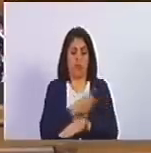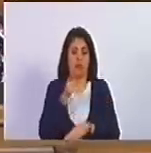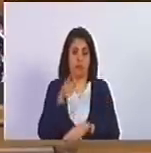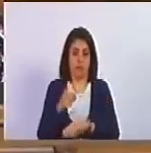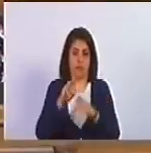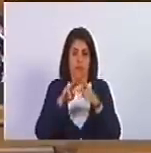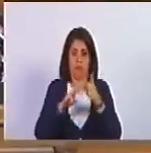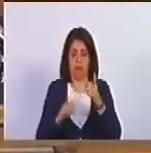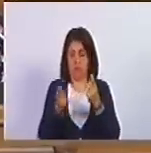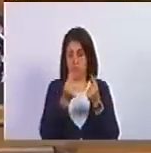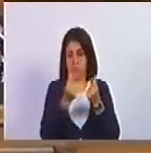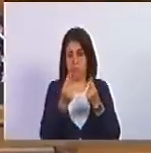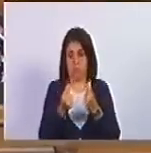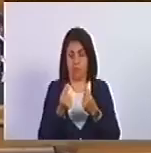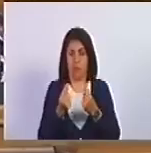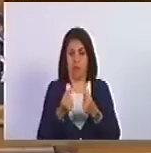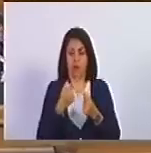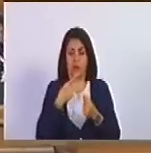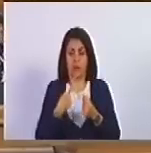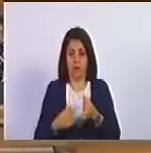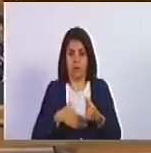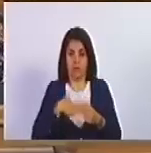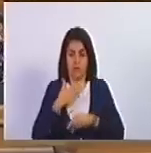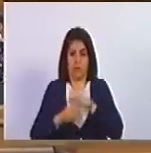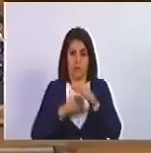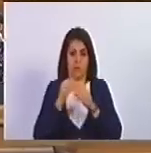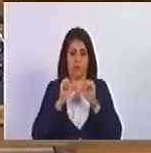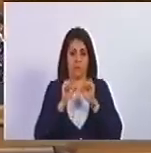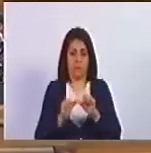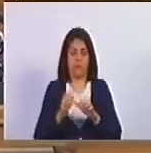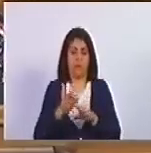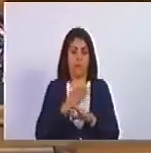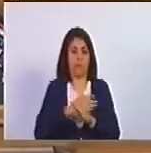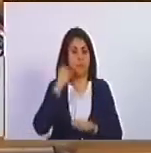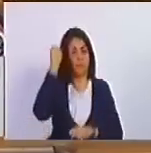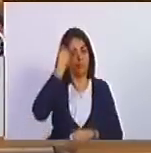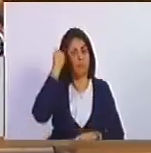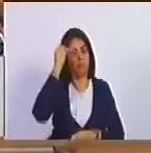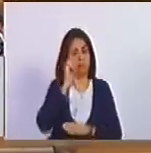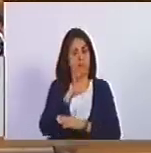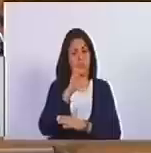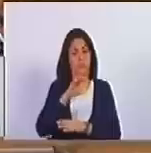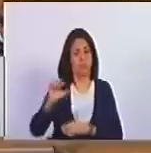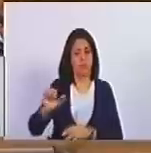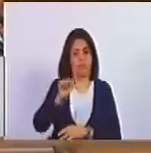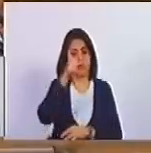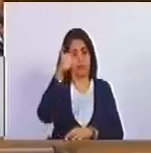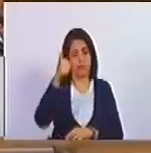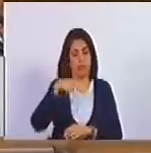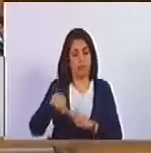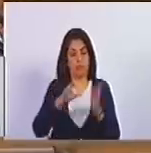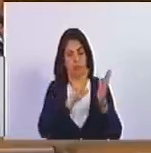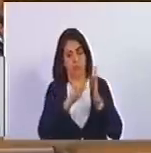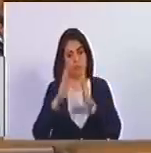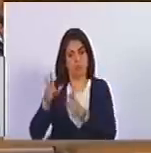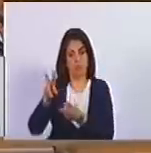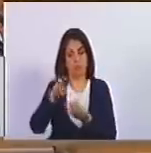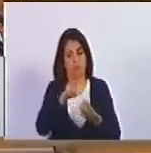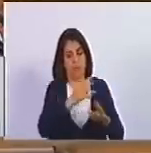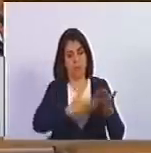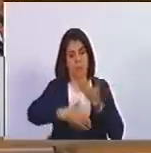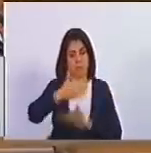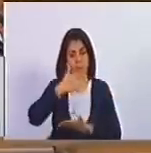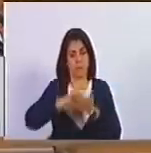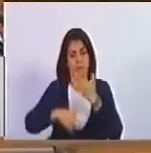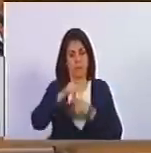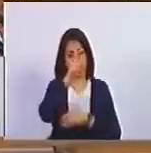competencia en materia de economía y finanzas, podrá establecer, previa opinión del Consejo Superior de Armonización Tributaria,